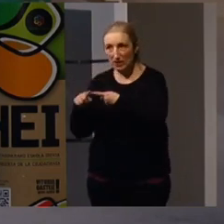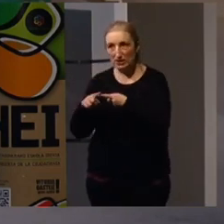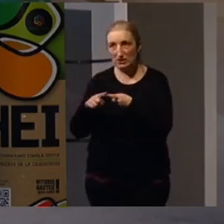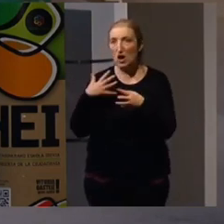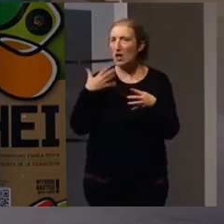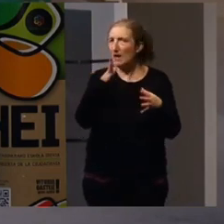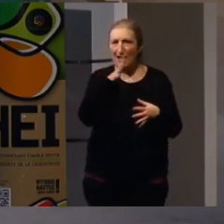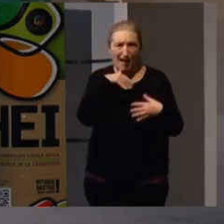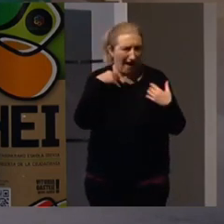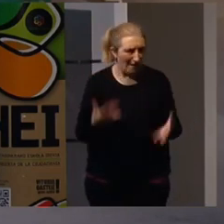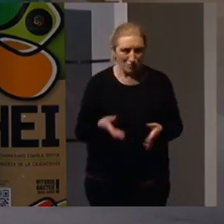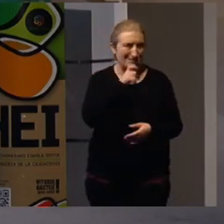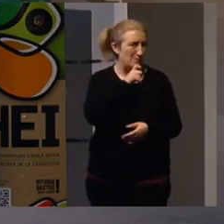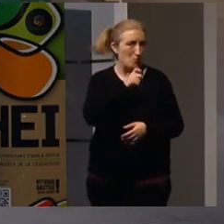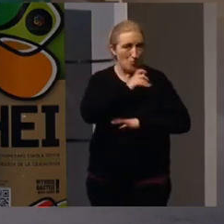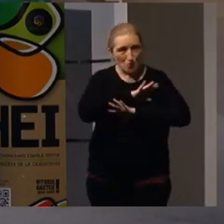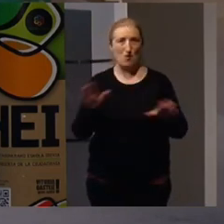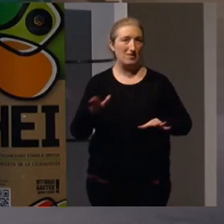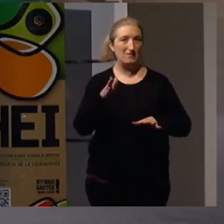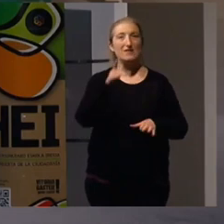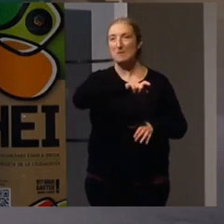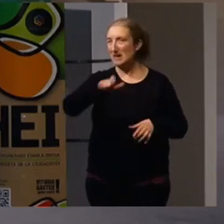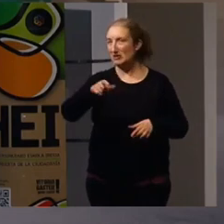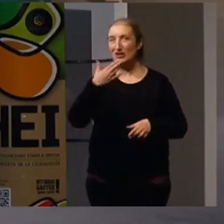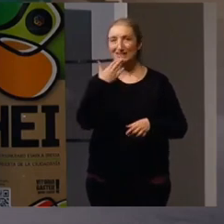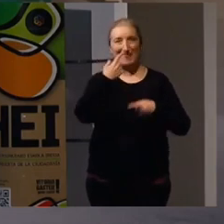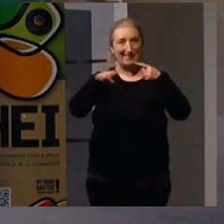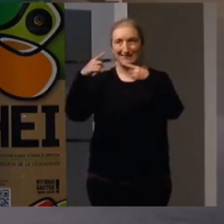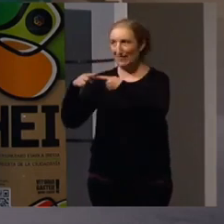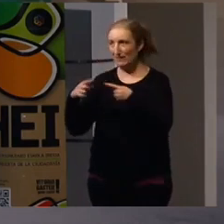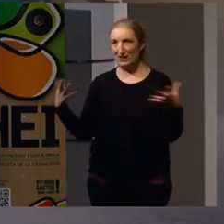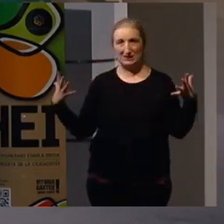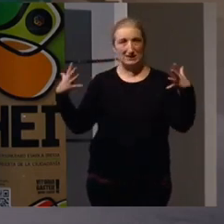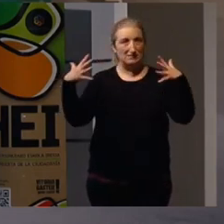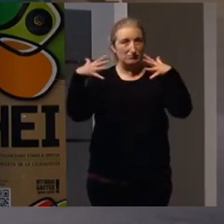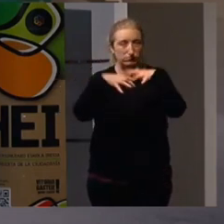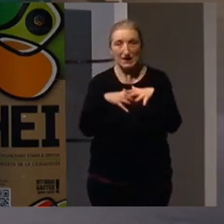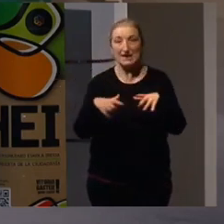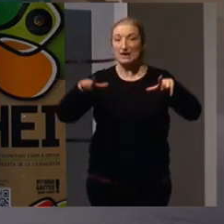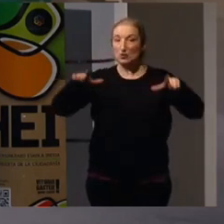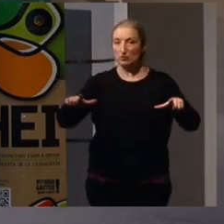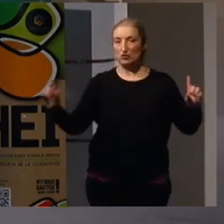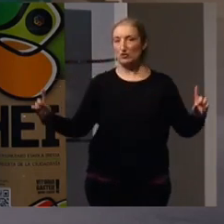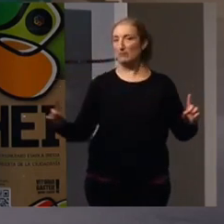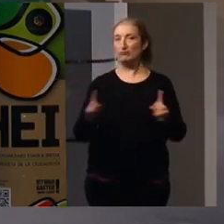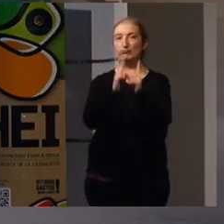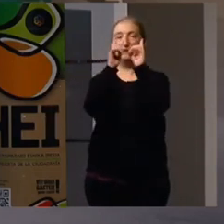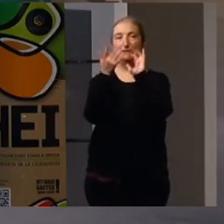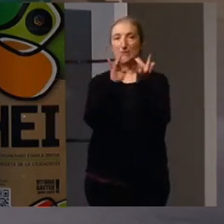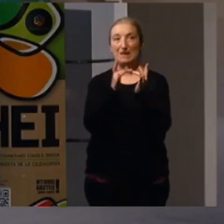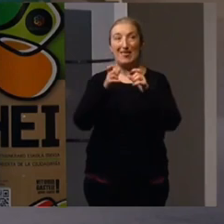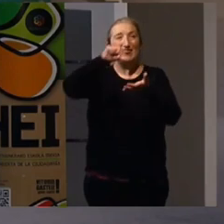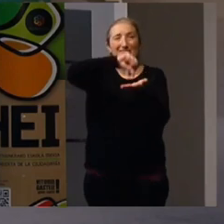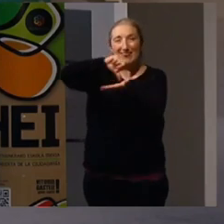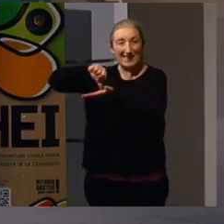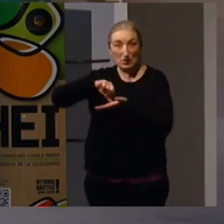conseguir encuentros intergeneracionales es difícil, ¿vale? Que la gente tenga un lugar donde encontrarse. Tenemos